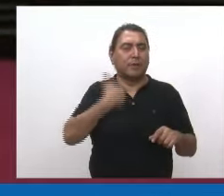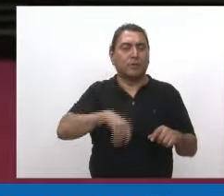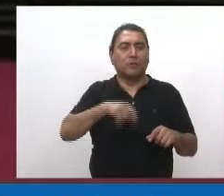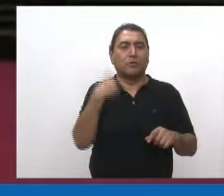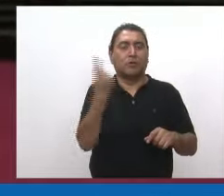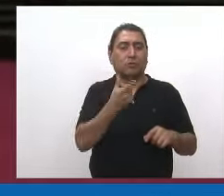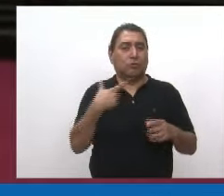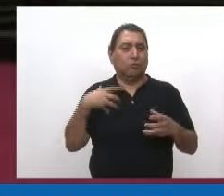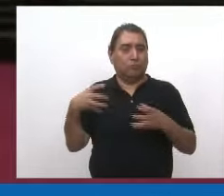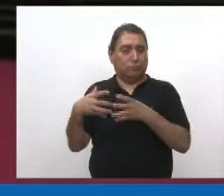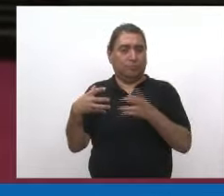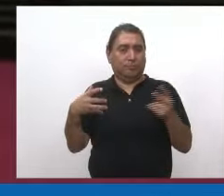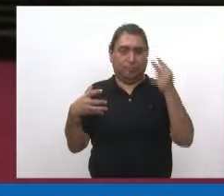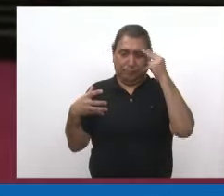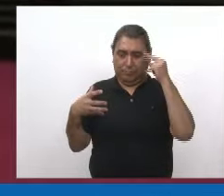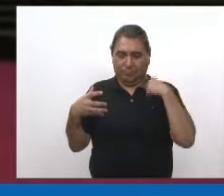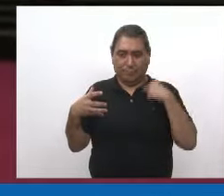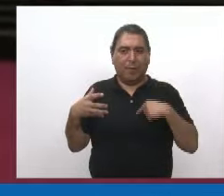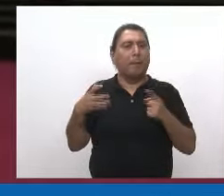piensan de nosotros.